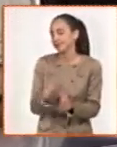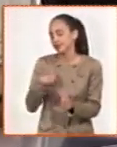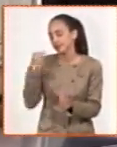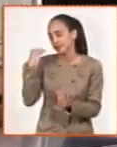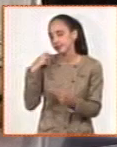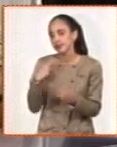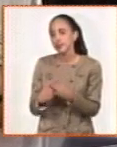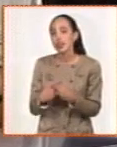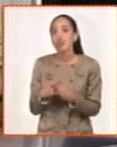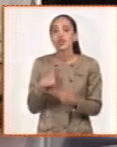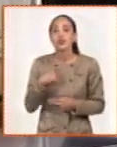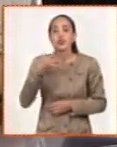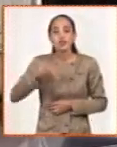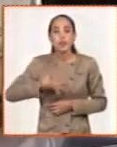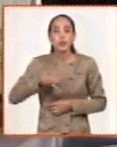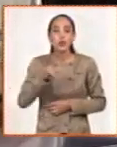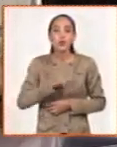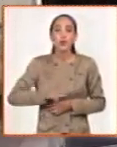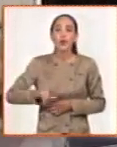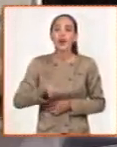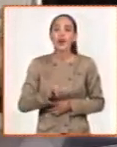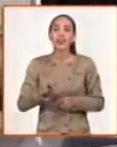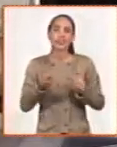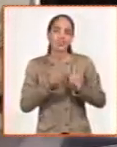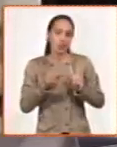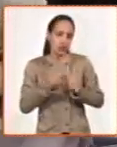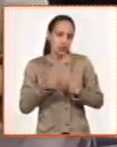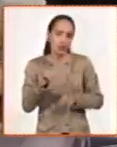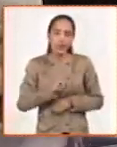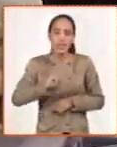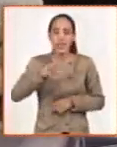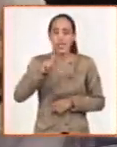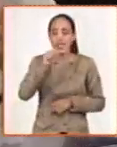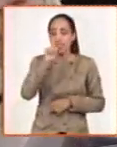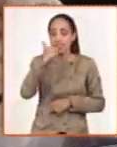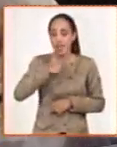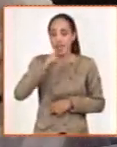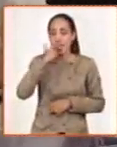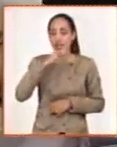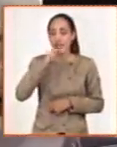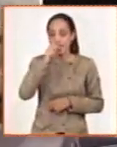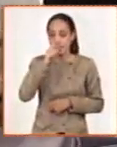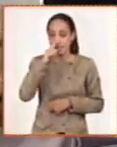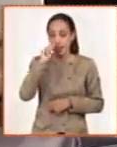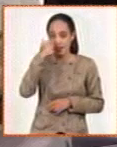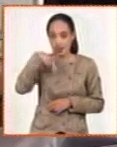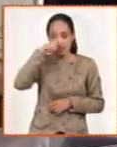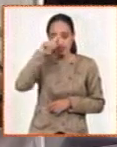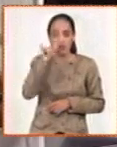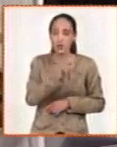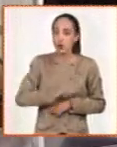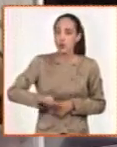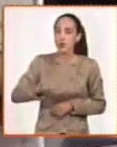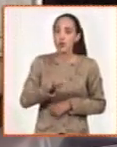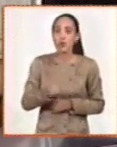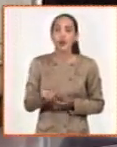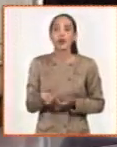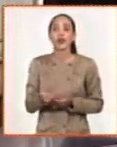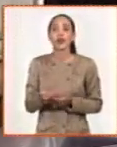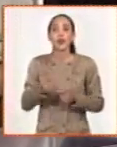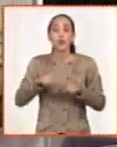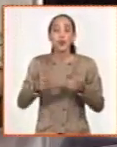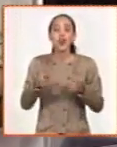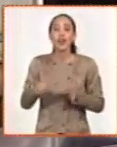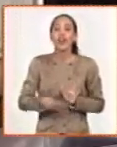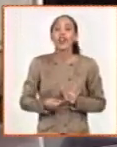llevo la televisión a Hilda Cárdenas, que son mis seguidores en estas historias, de nosotros, de Santa Clara por la Vida, porque es la muestra de